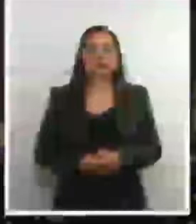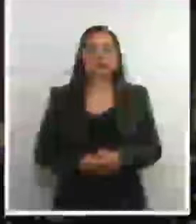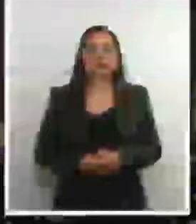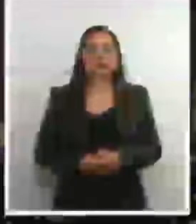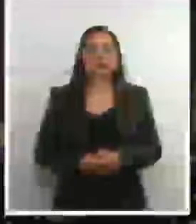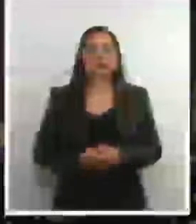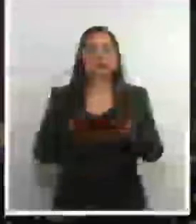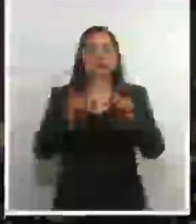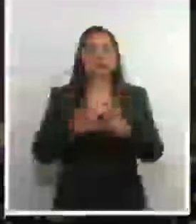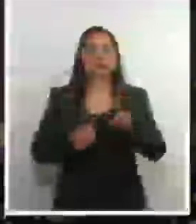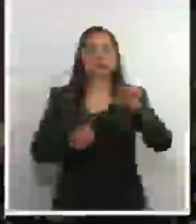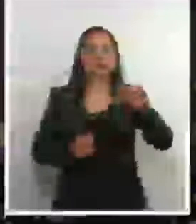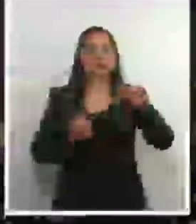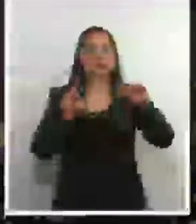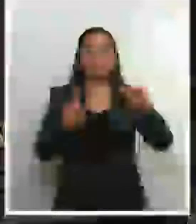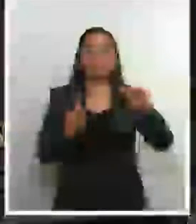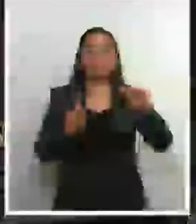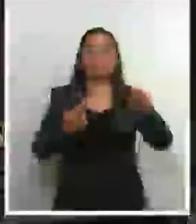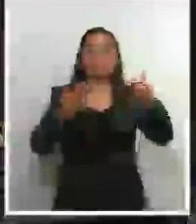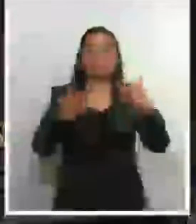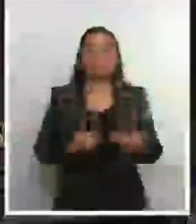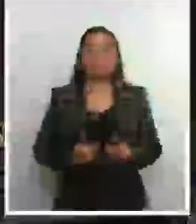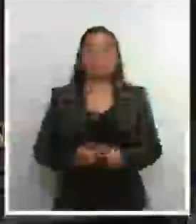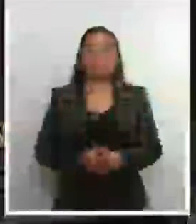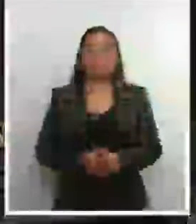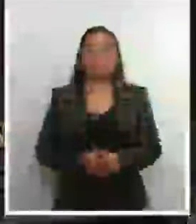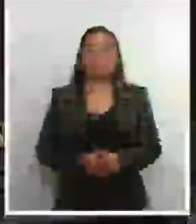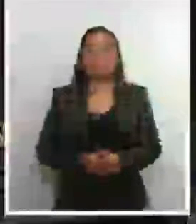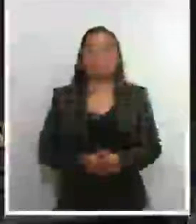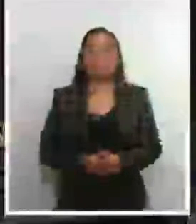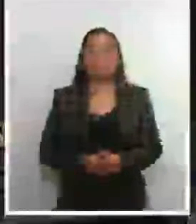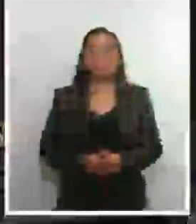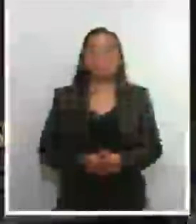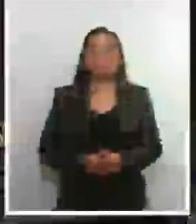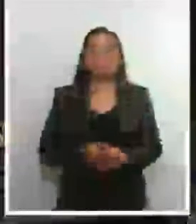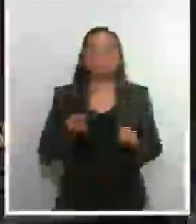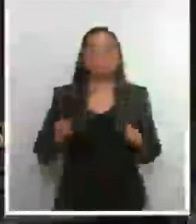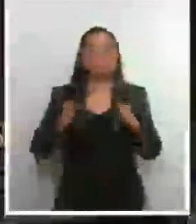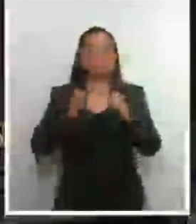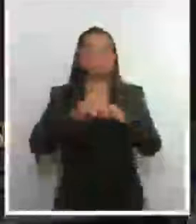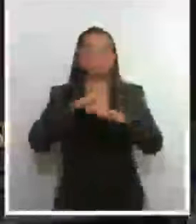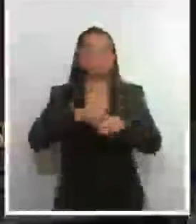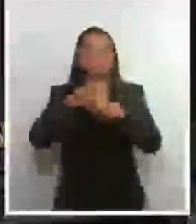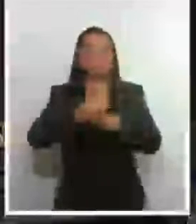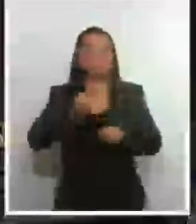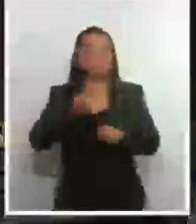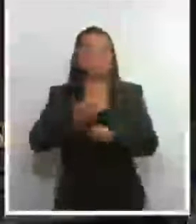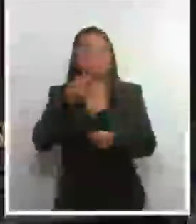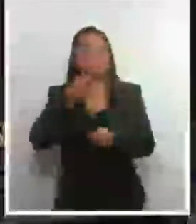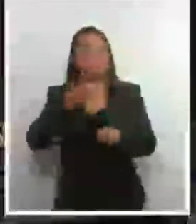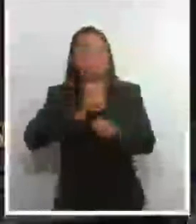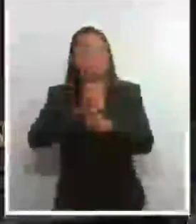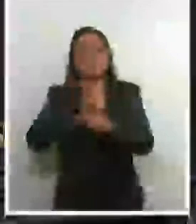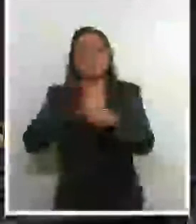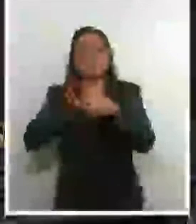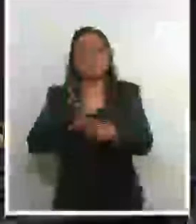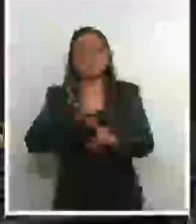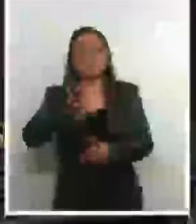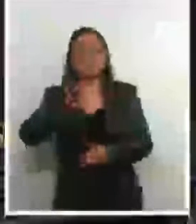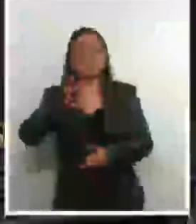Apartado A, numeral 1. Las instituciones de seguridad ciudadana serán de carácter